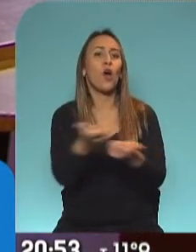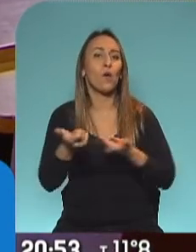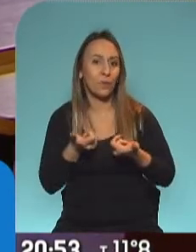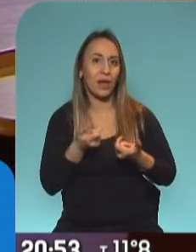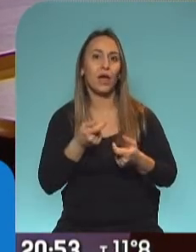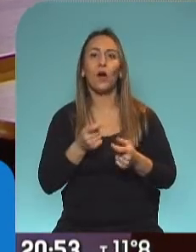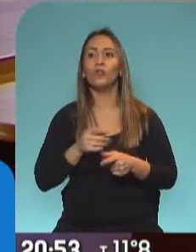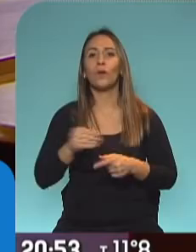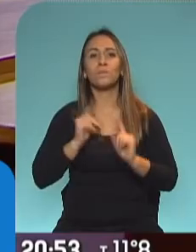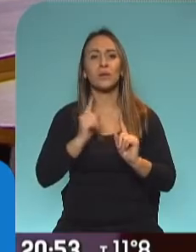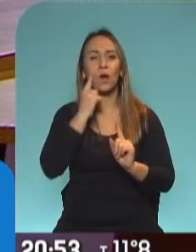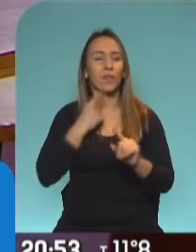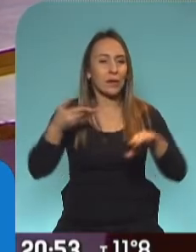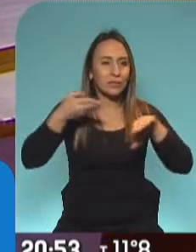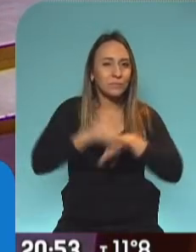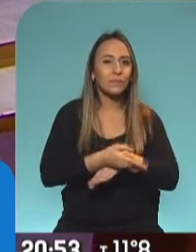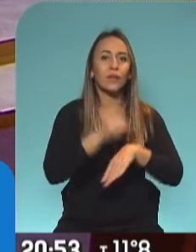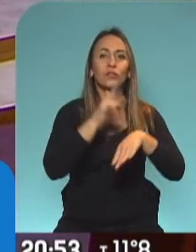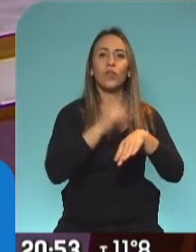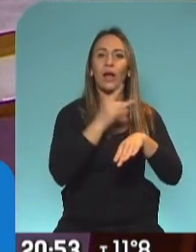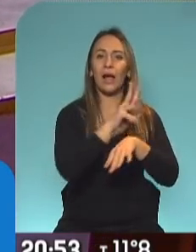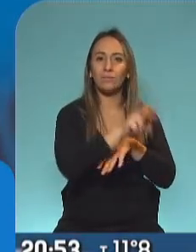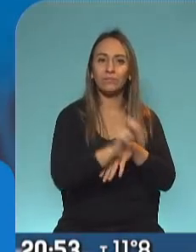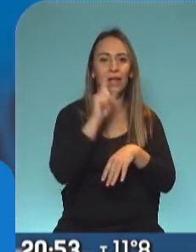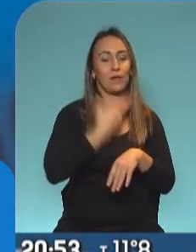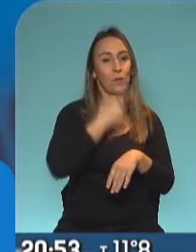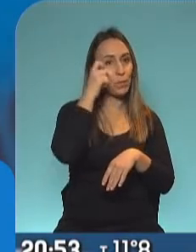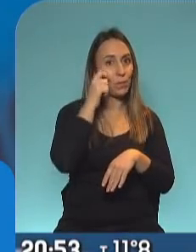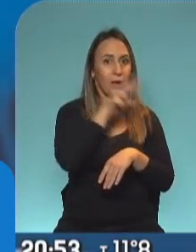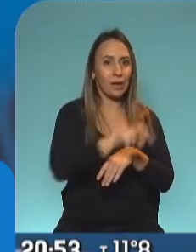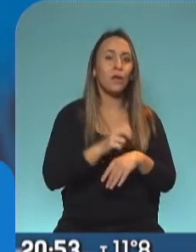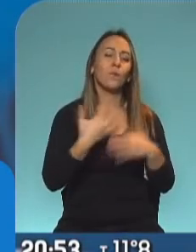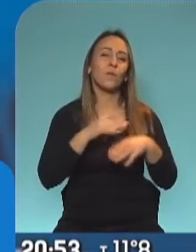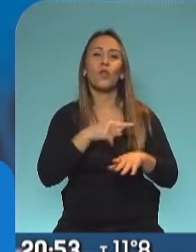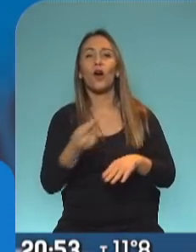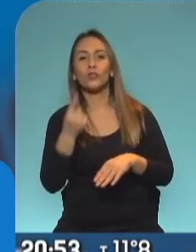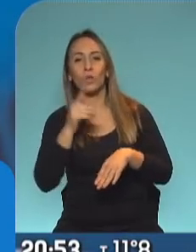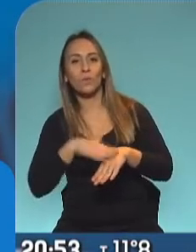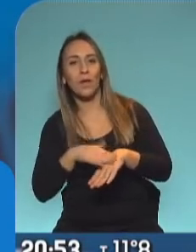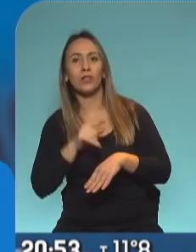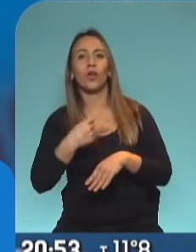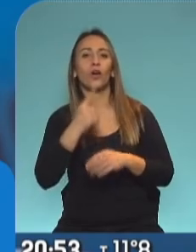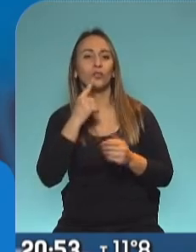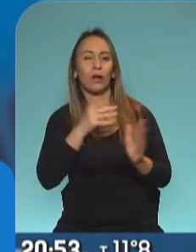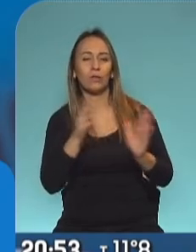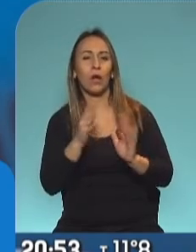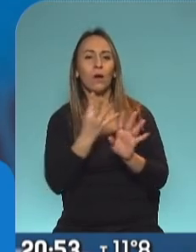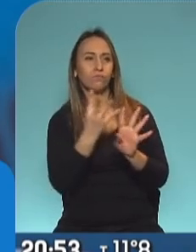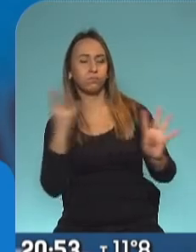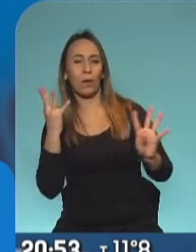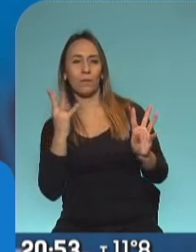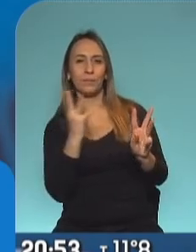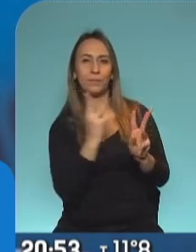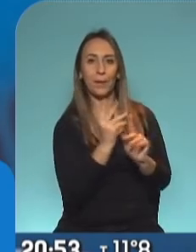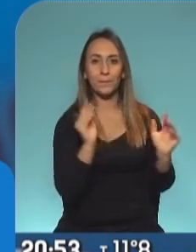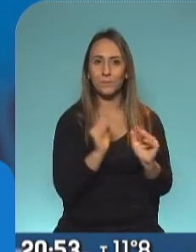todos el mismo día al cajero el día que nos toca para cobrar el IFE, saber que podemos ir en otro momento, en otra oportunidad, cuando hay menos cola. Bueno,